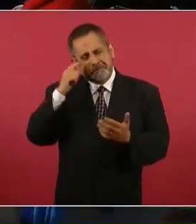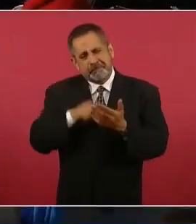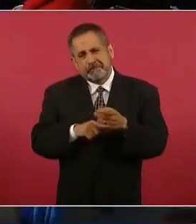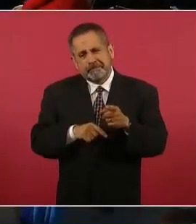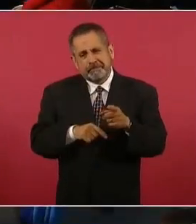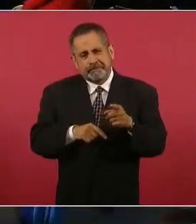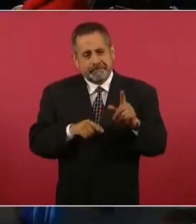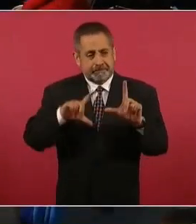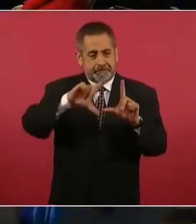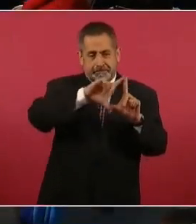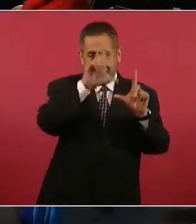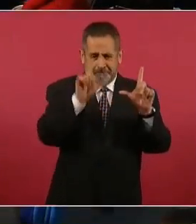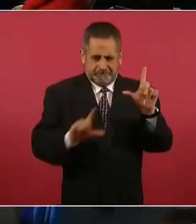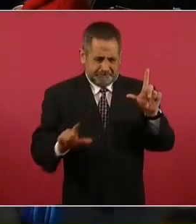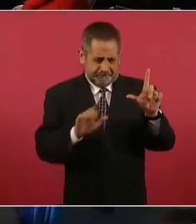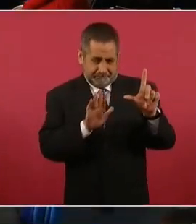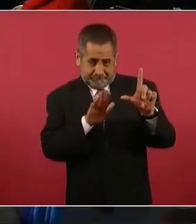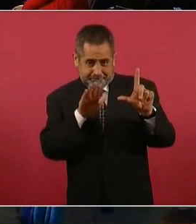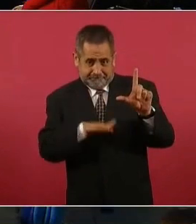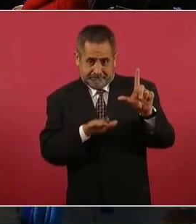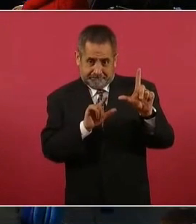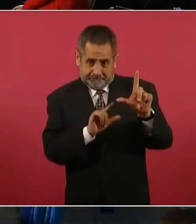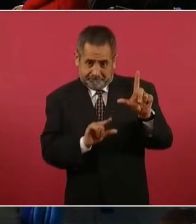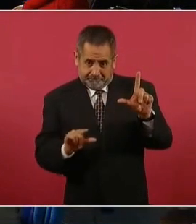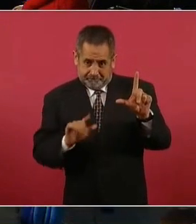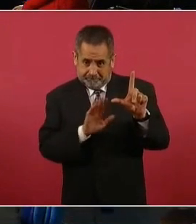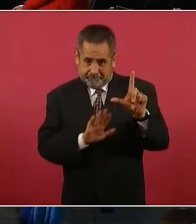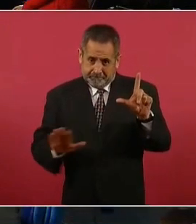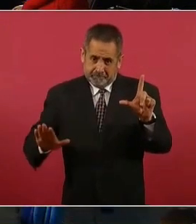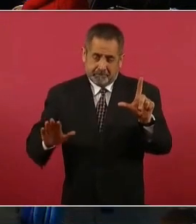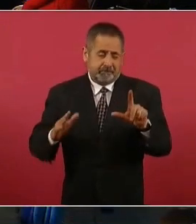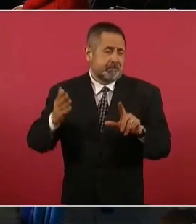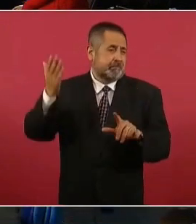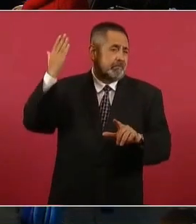esa región es la de más abandono